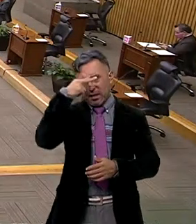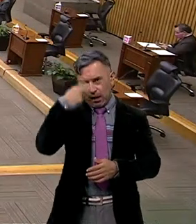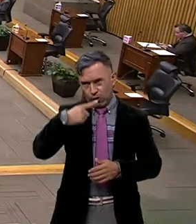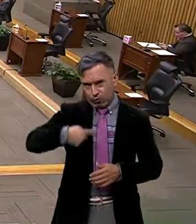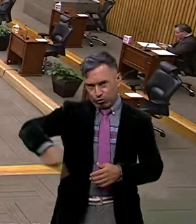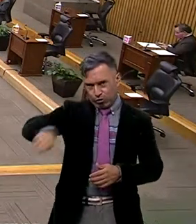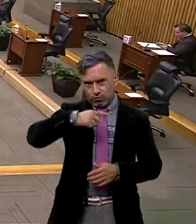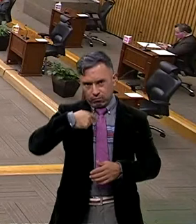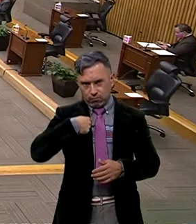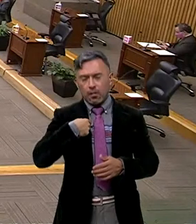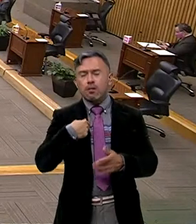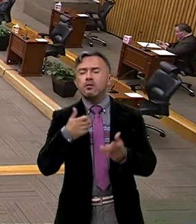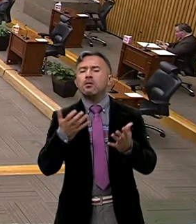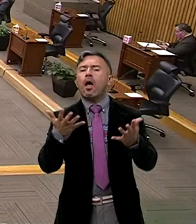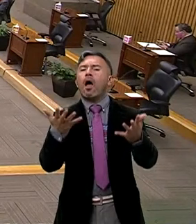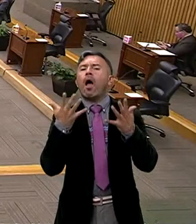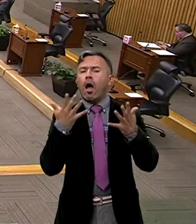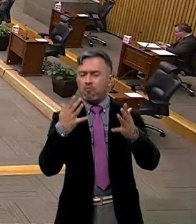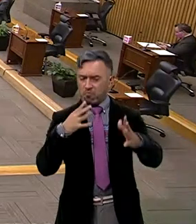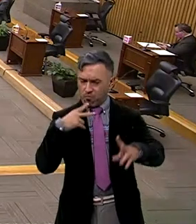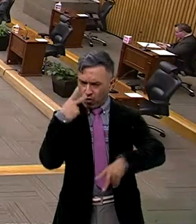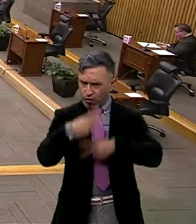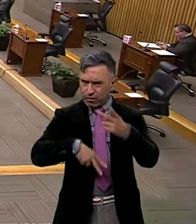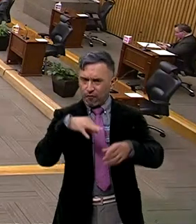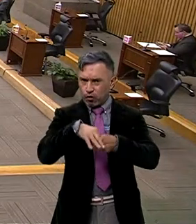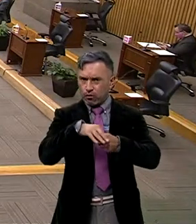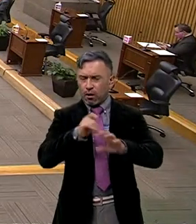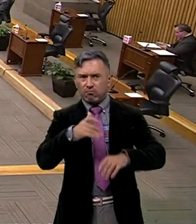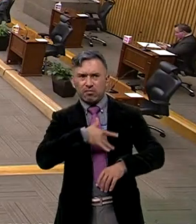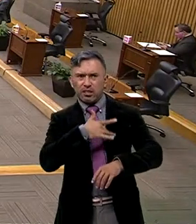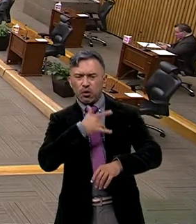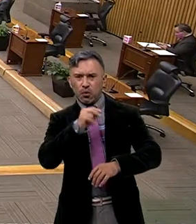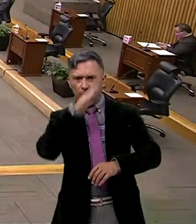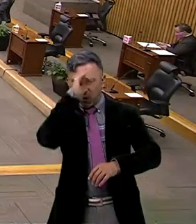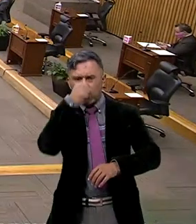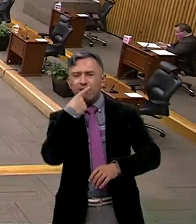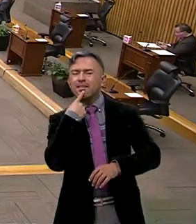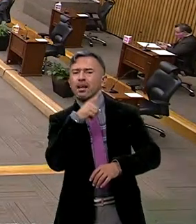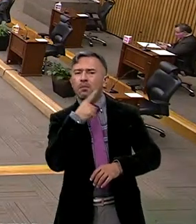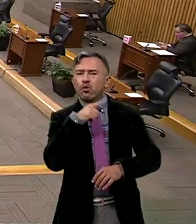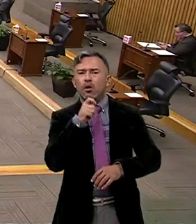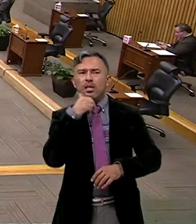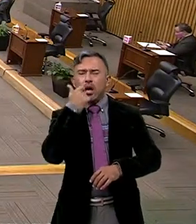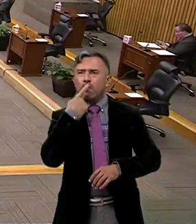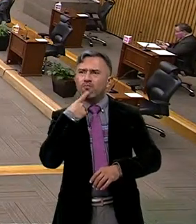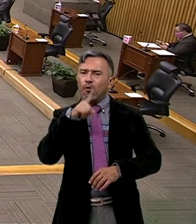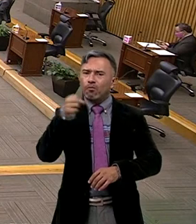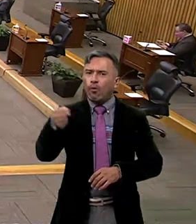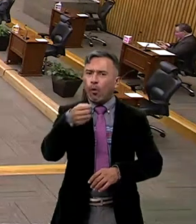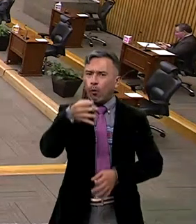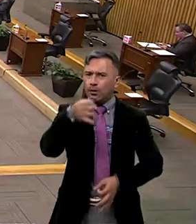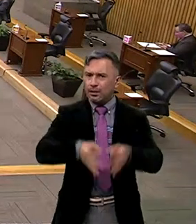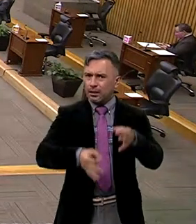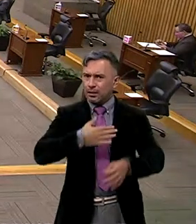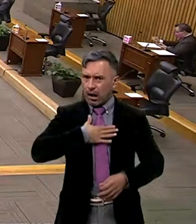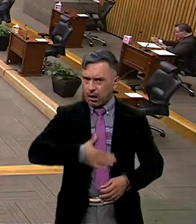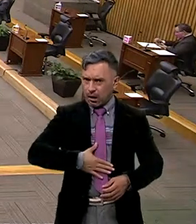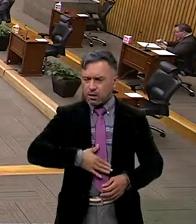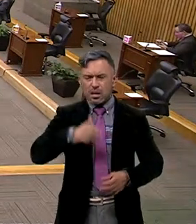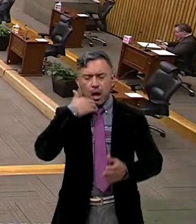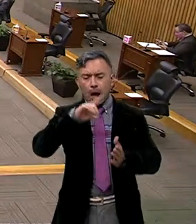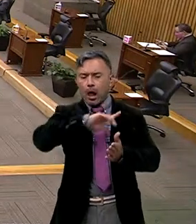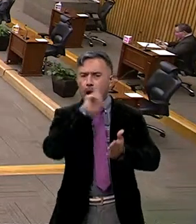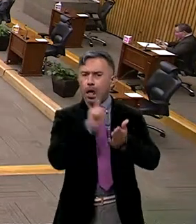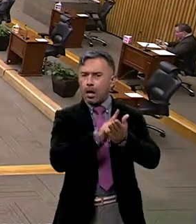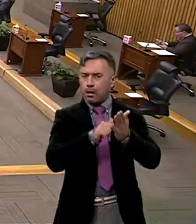nuestro deseo se escucharon los reclamos se registraron las exigencias de justicia pedimos que se aplique todo el rigor de la ley